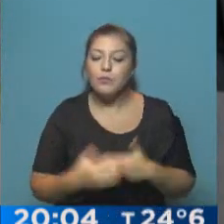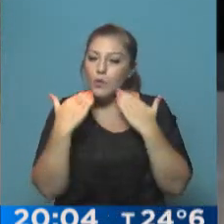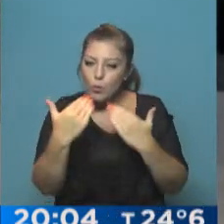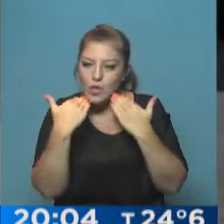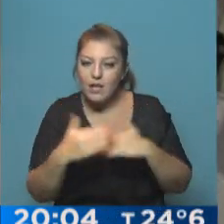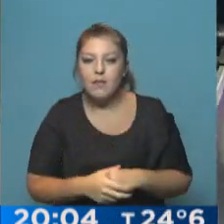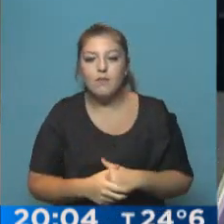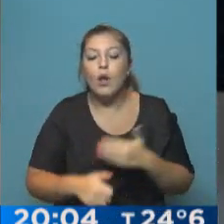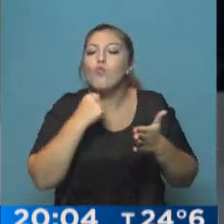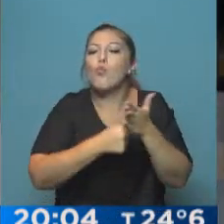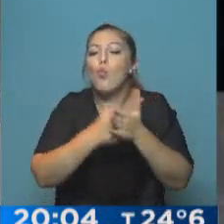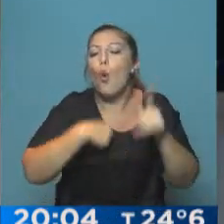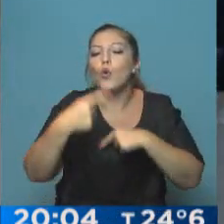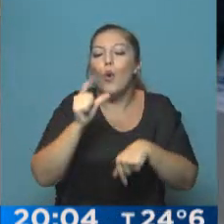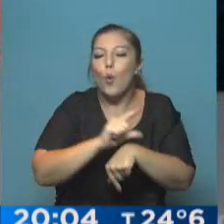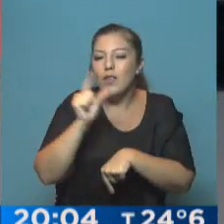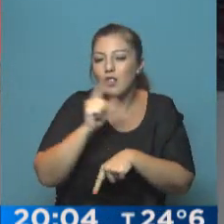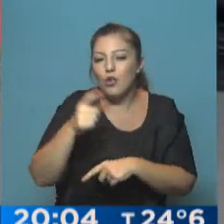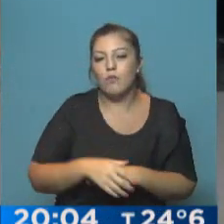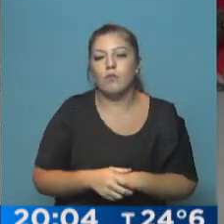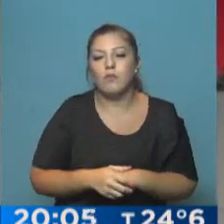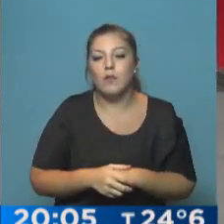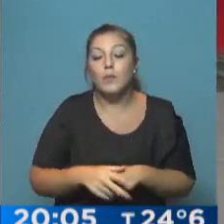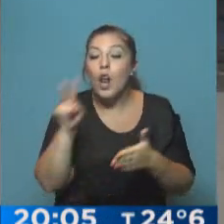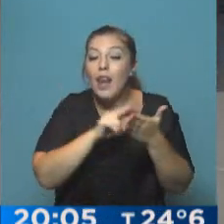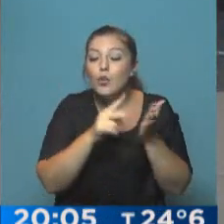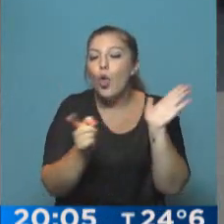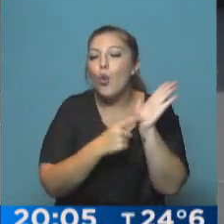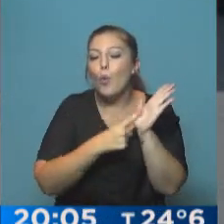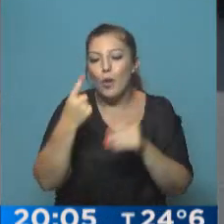gracias. La lucha sigue. En instantes nada más vamos a estar con la lectura del documento en vivo. Muchas gracias.